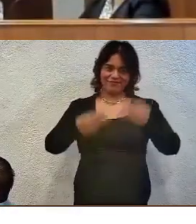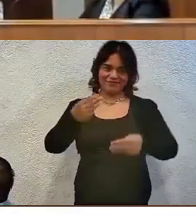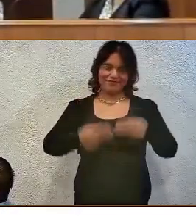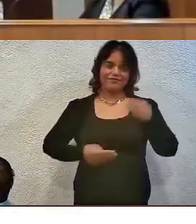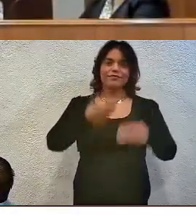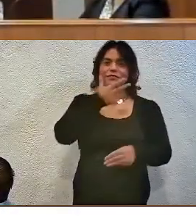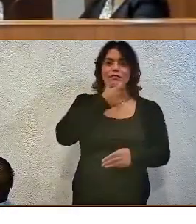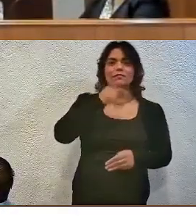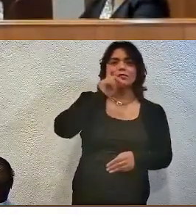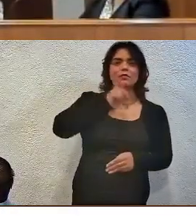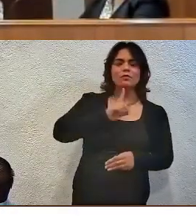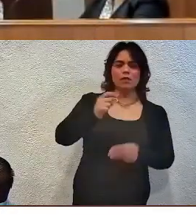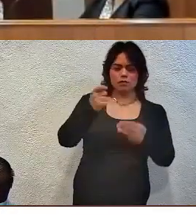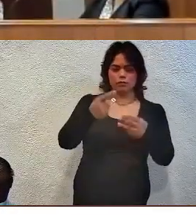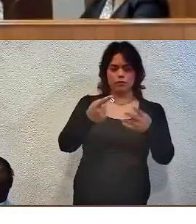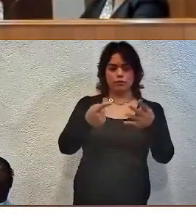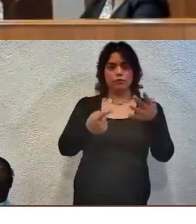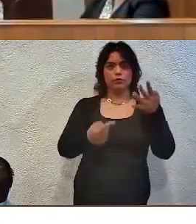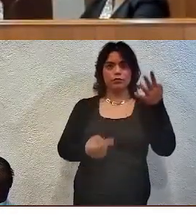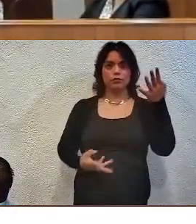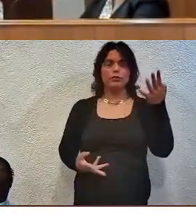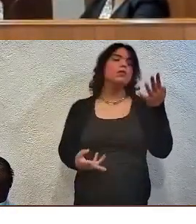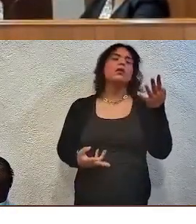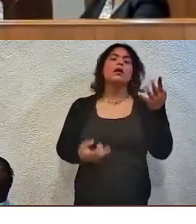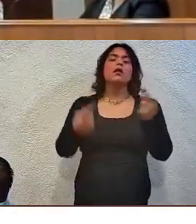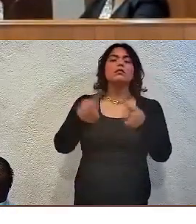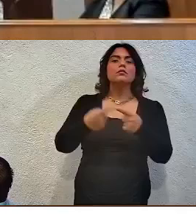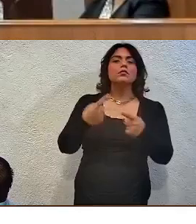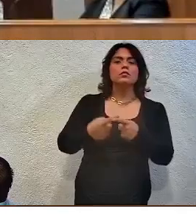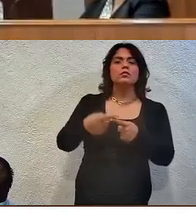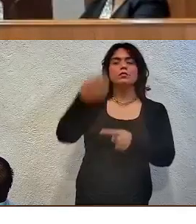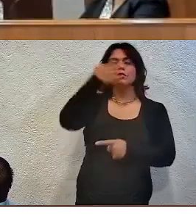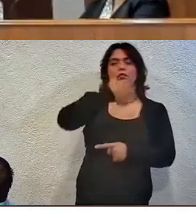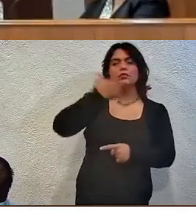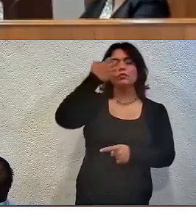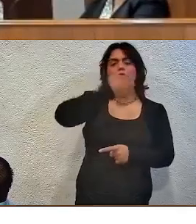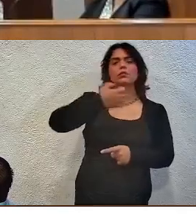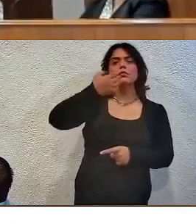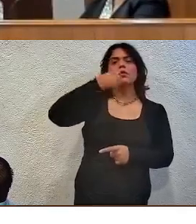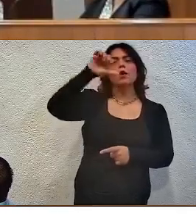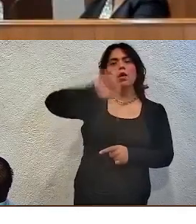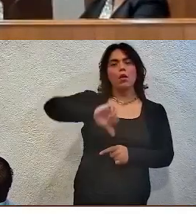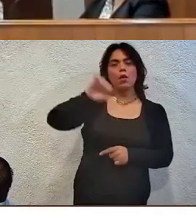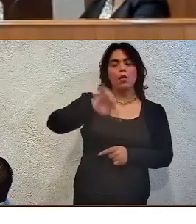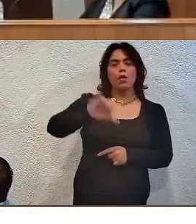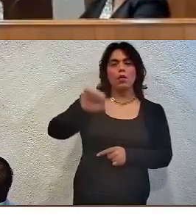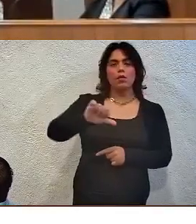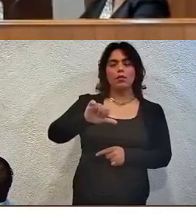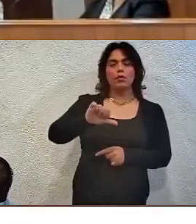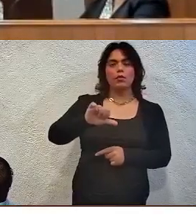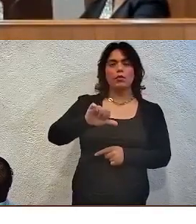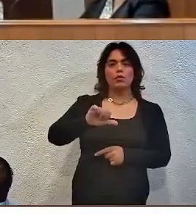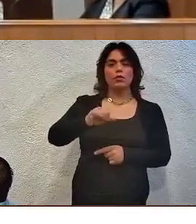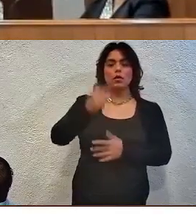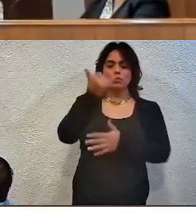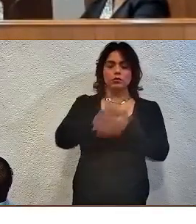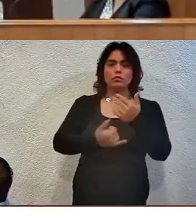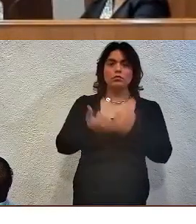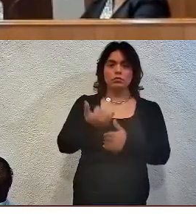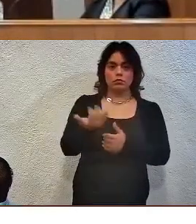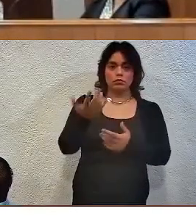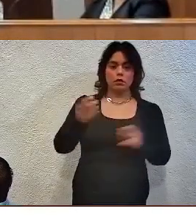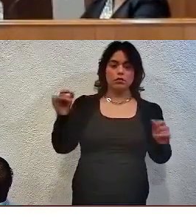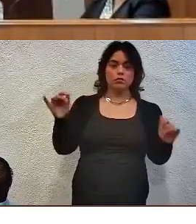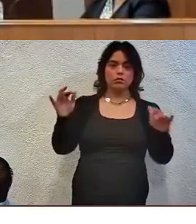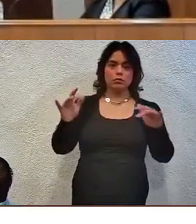magistrados, los asuntos listados para analizar y resolver en la presente sesión corresponden a un proyecto de acuerdo plenario y